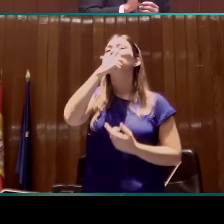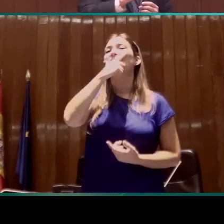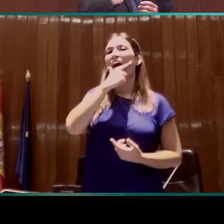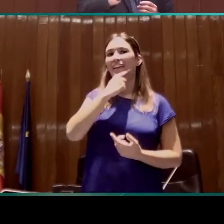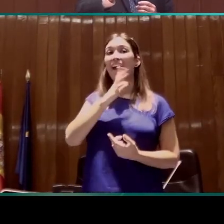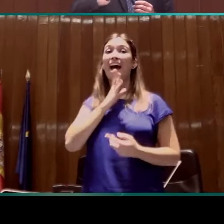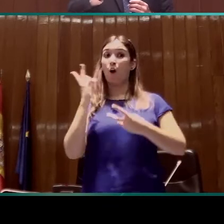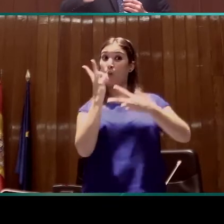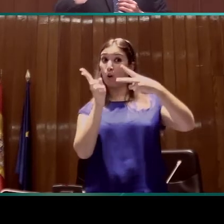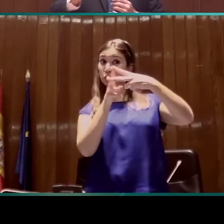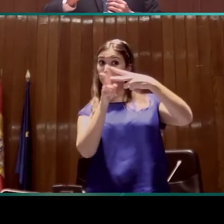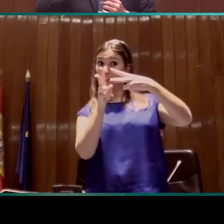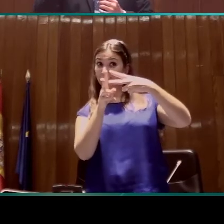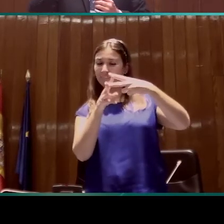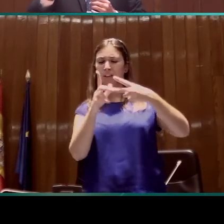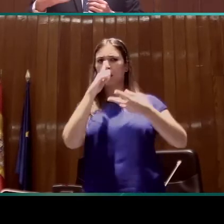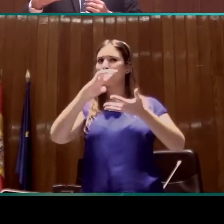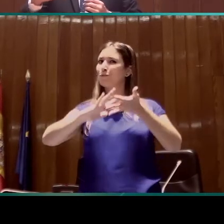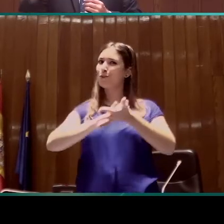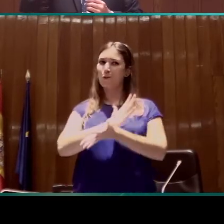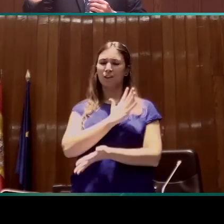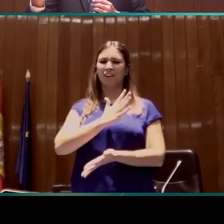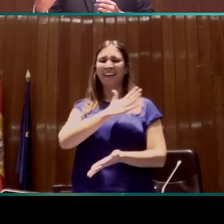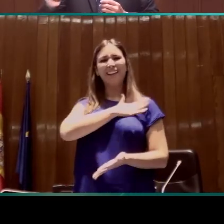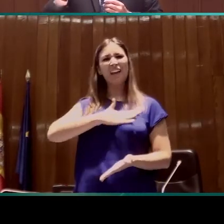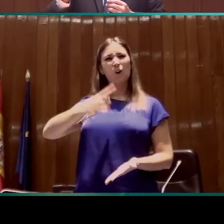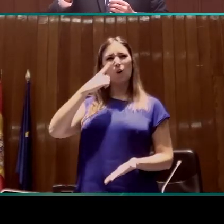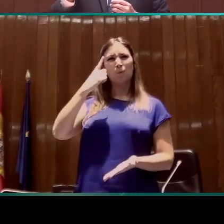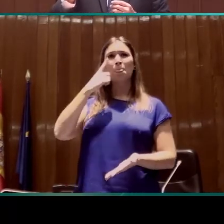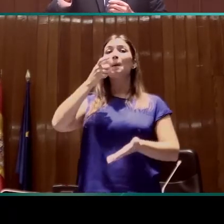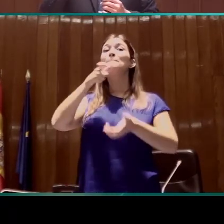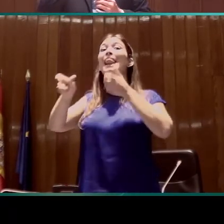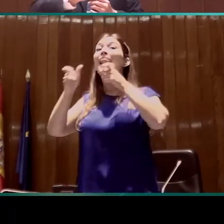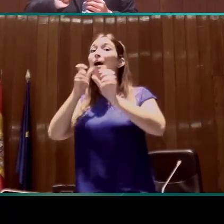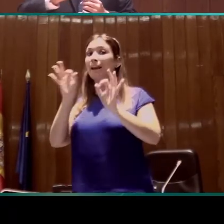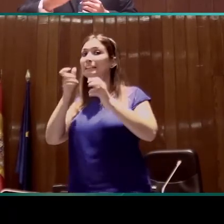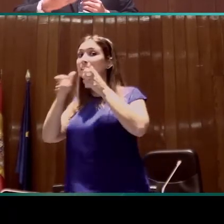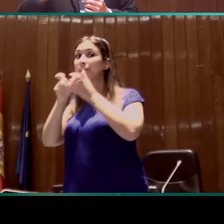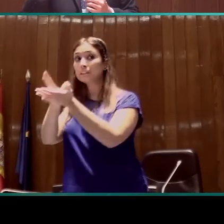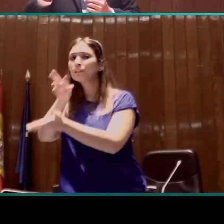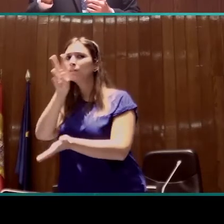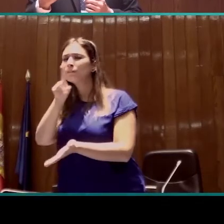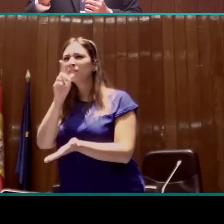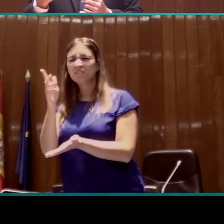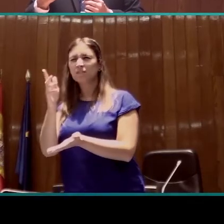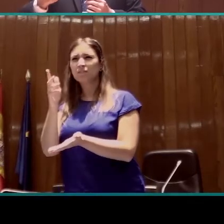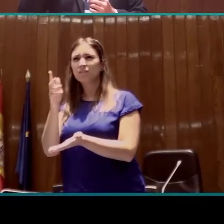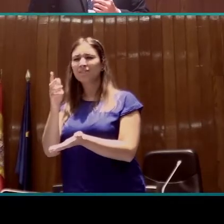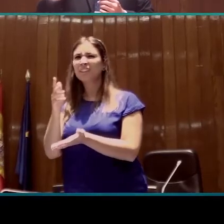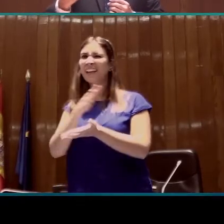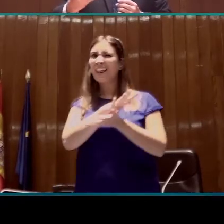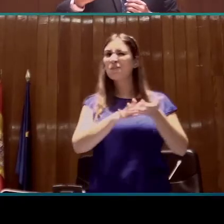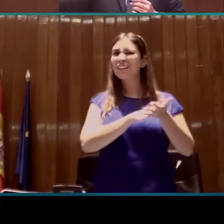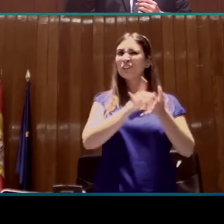esas dos variables que sabemos que están influyendo a la hora de reconocer palabras, ¿van a estar influyendo a la hora de reconocer